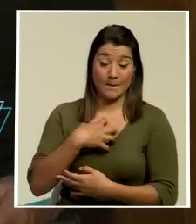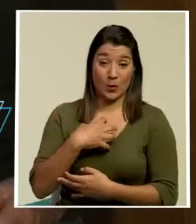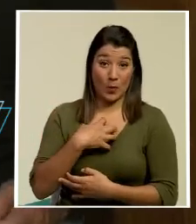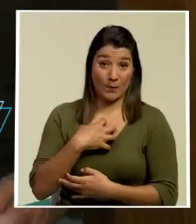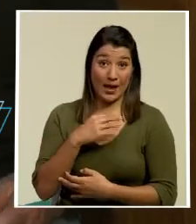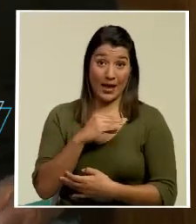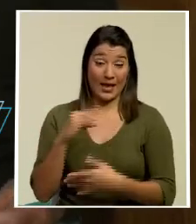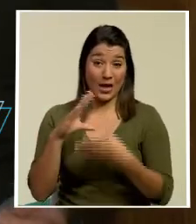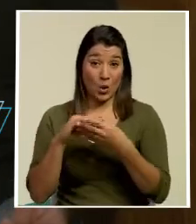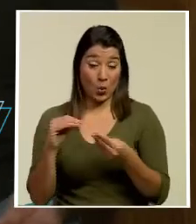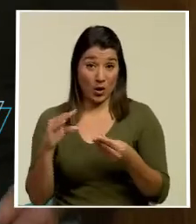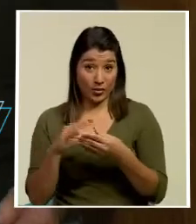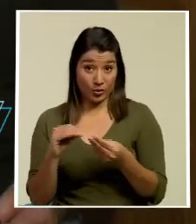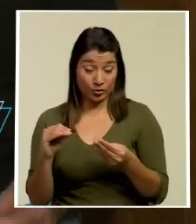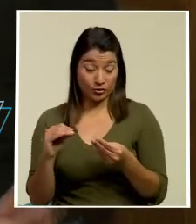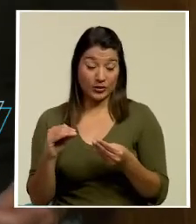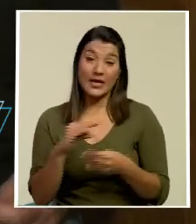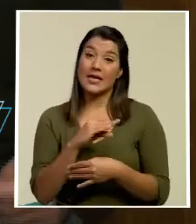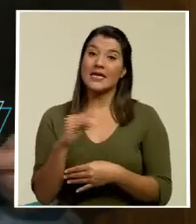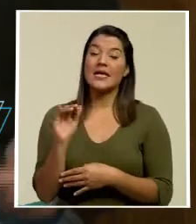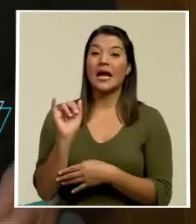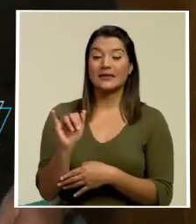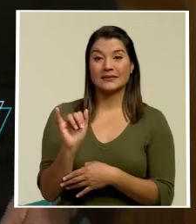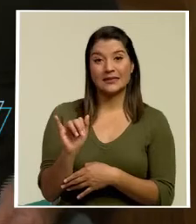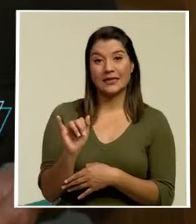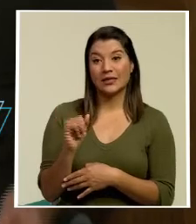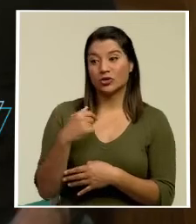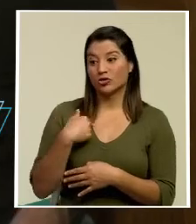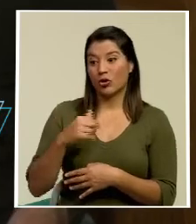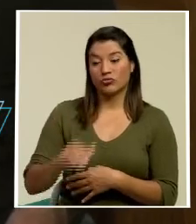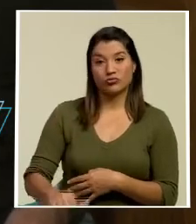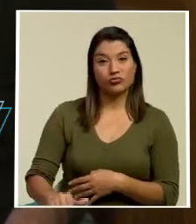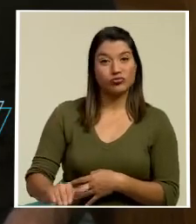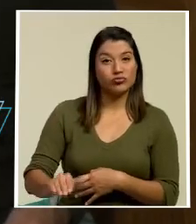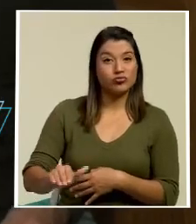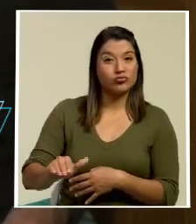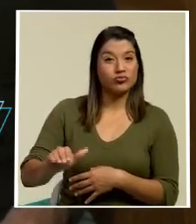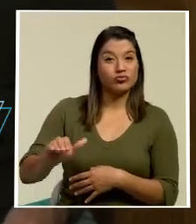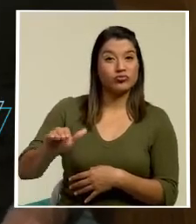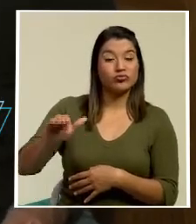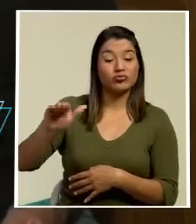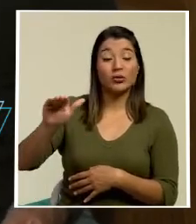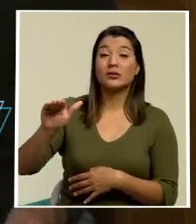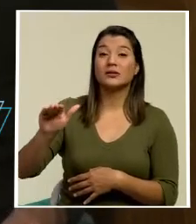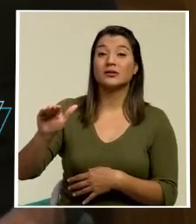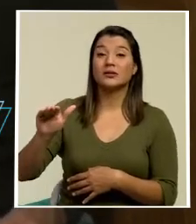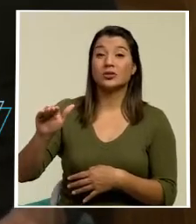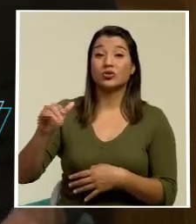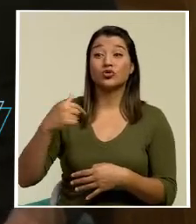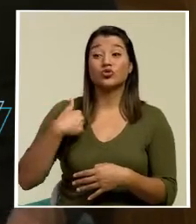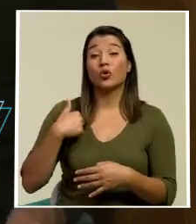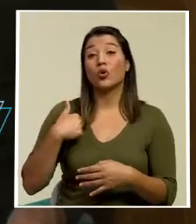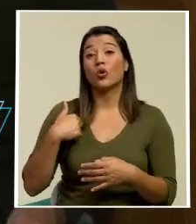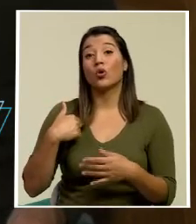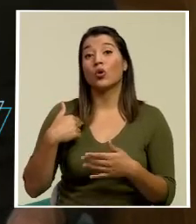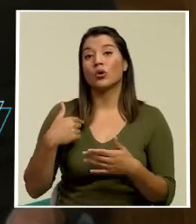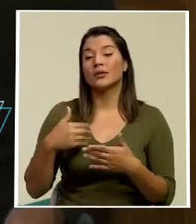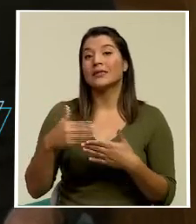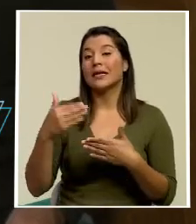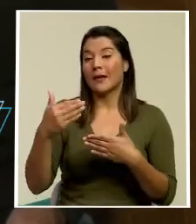cuentos. Y así fui creciendo. Ya yo, o sea,